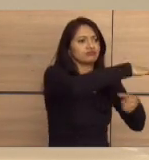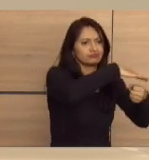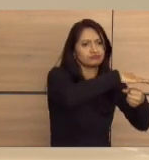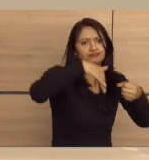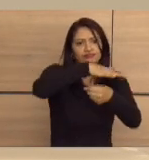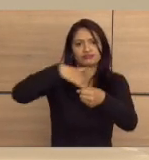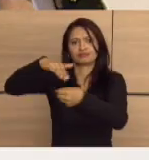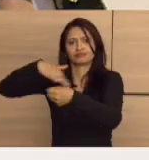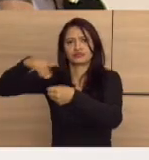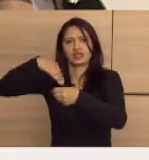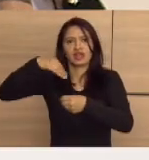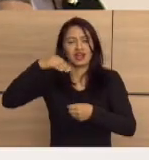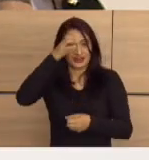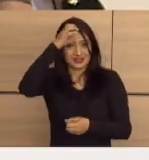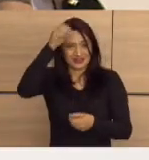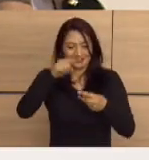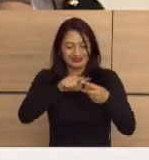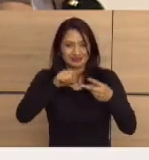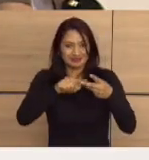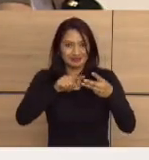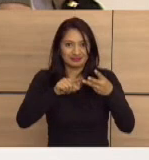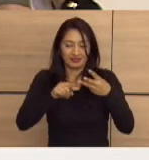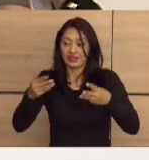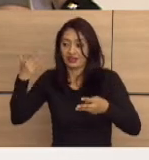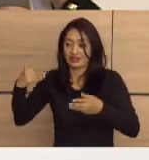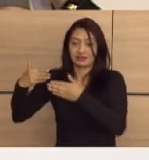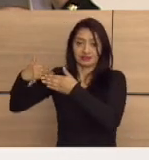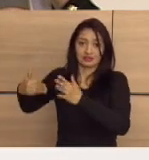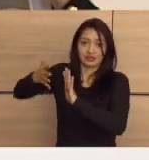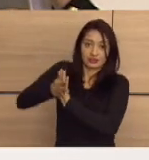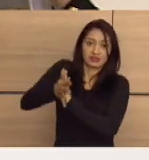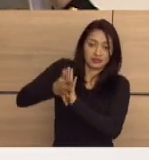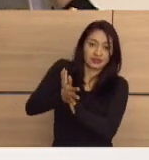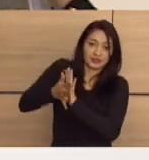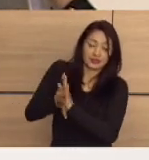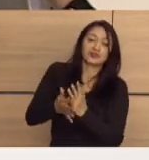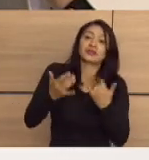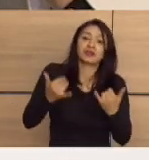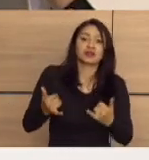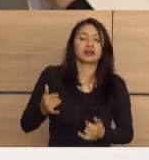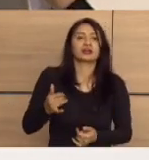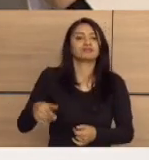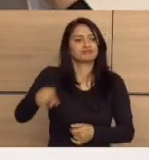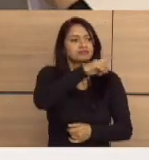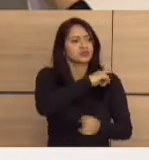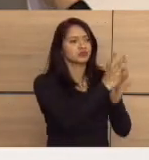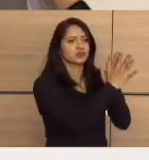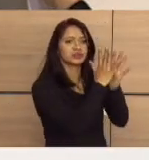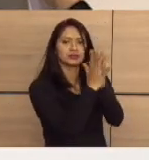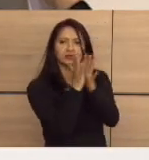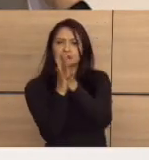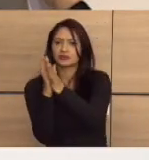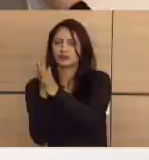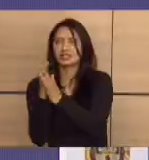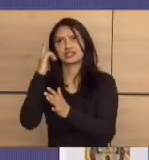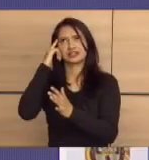tres conceptos, más todo lo que ya han mencionado ustedes previamente. Así que atenta escucha a estas recomendaciones que serán tan